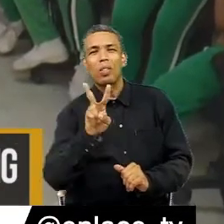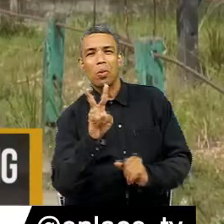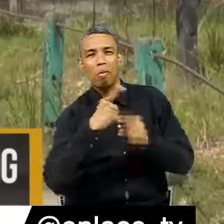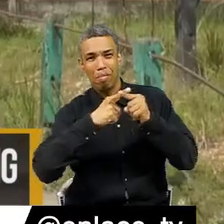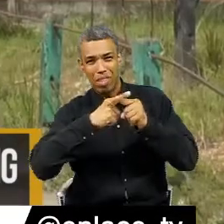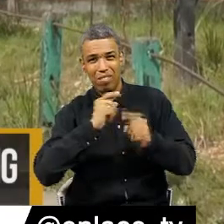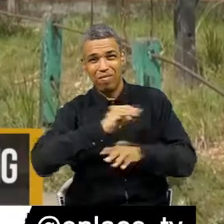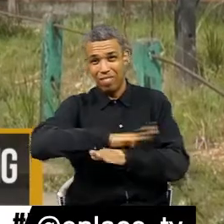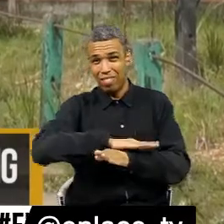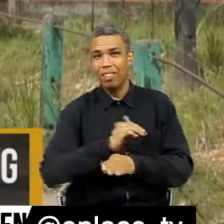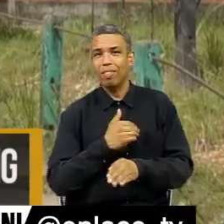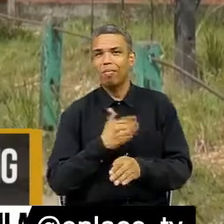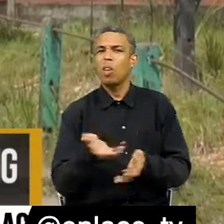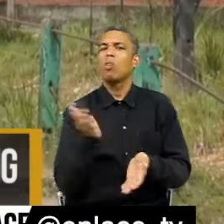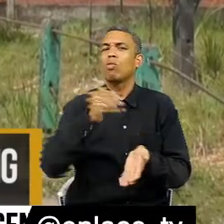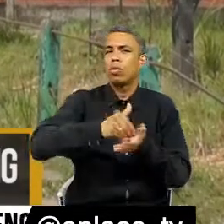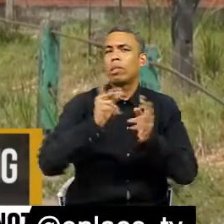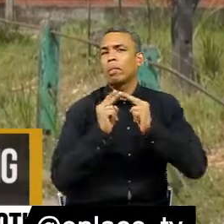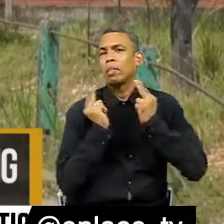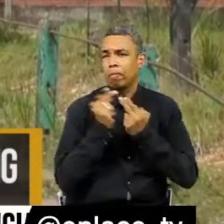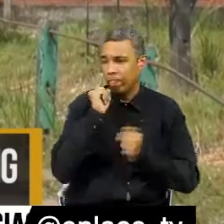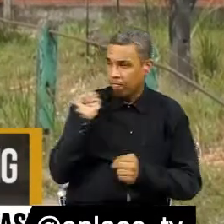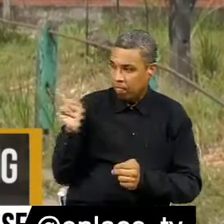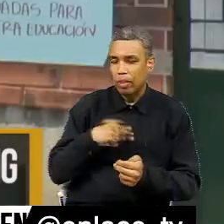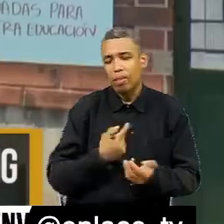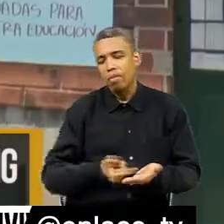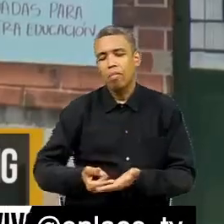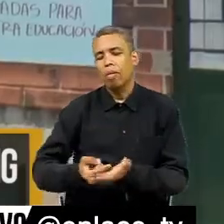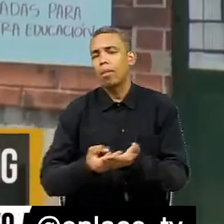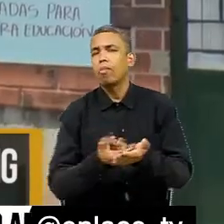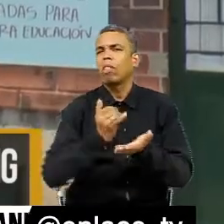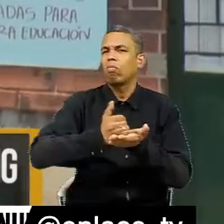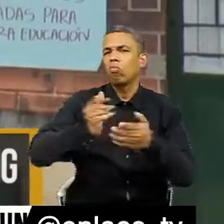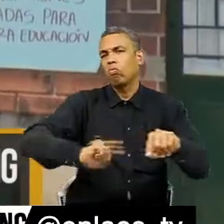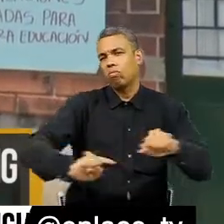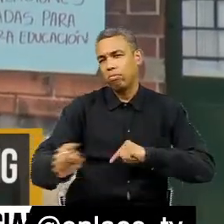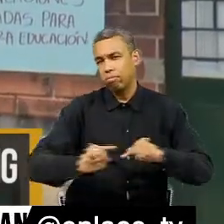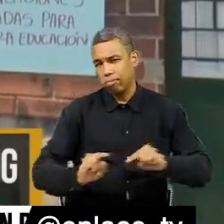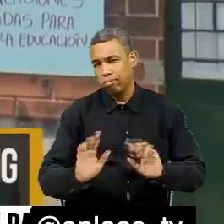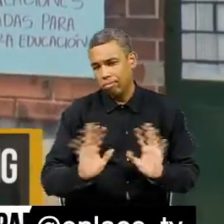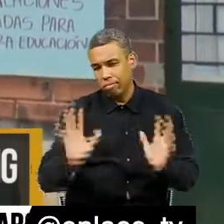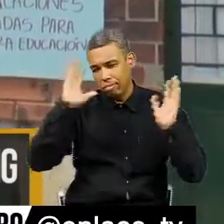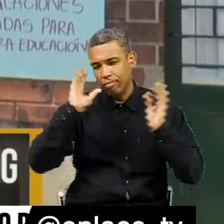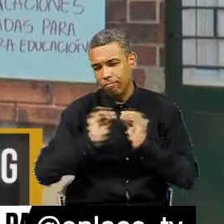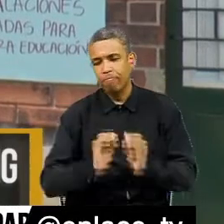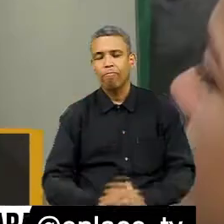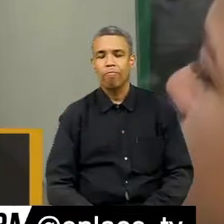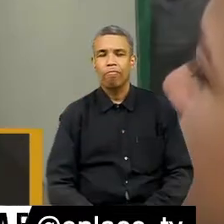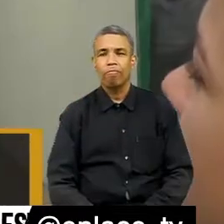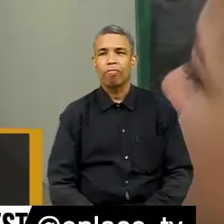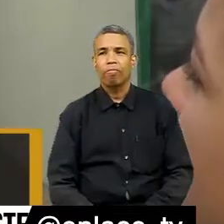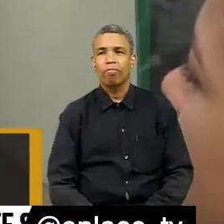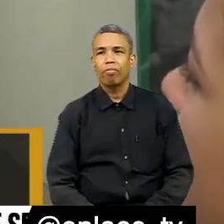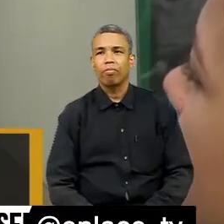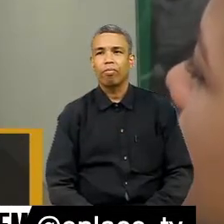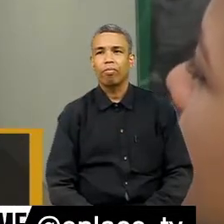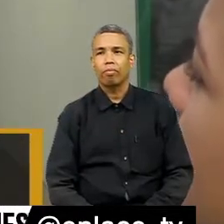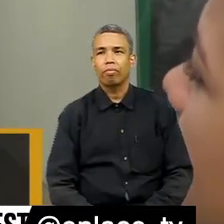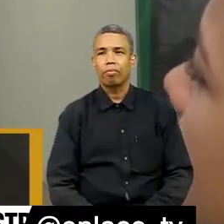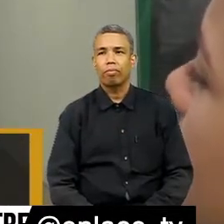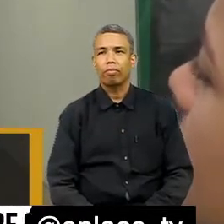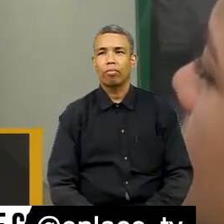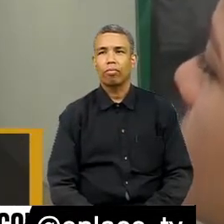se dispondrá de una reunión con el Consejo Directivo y Educativo para concretar los compromisos entre las partes. Me pareció excelente